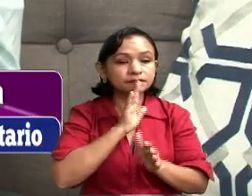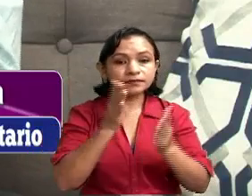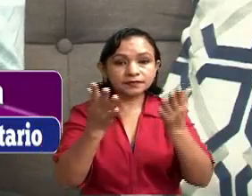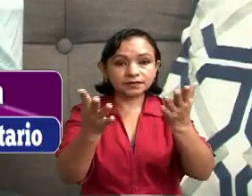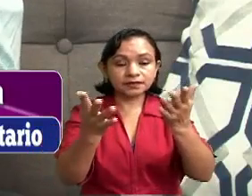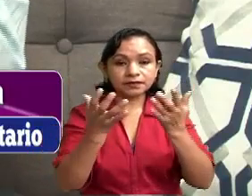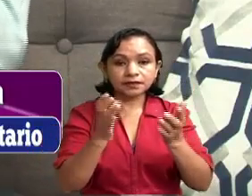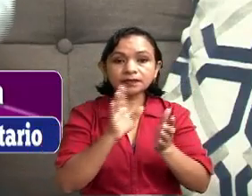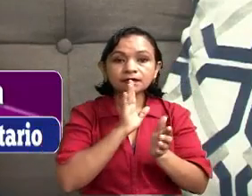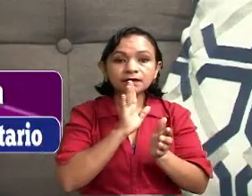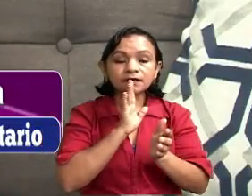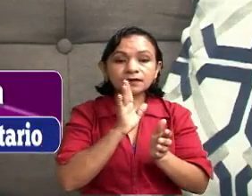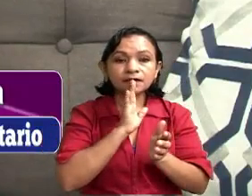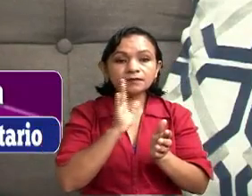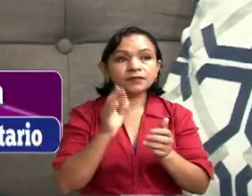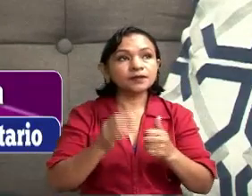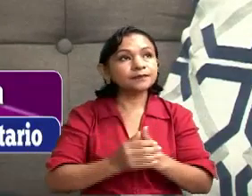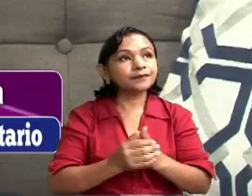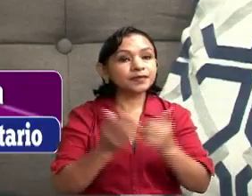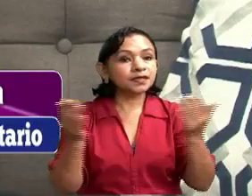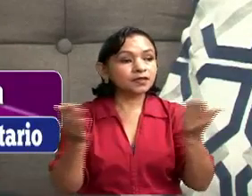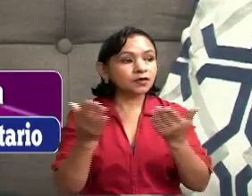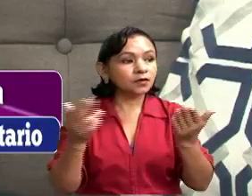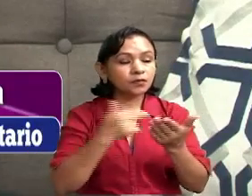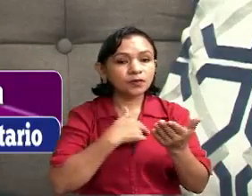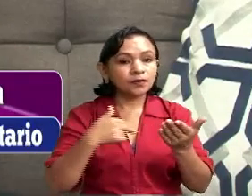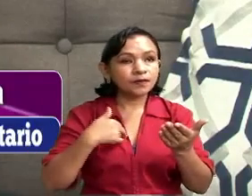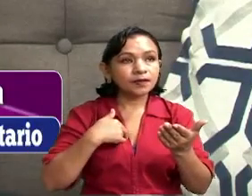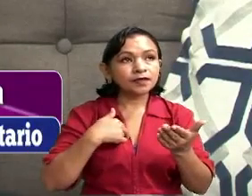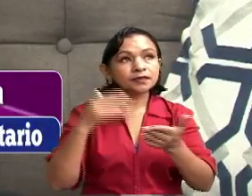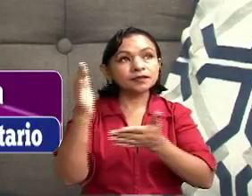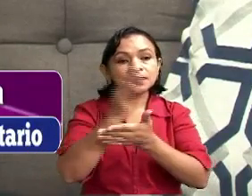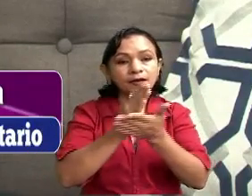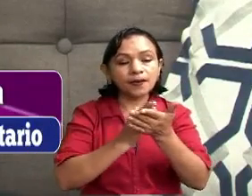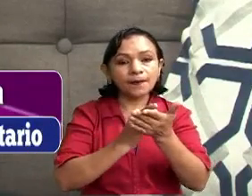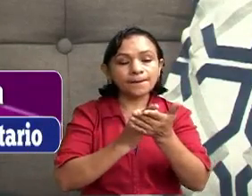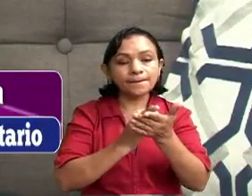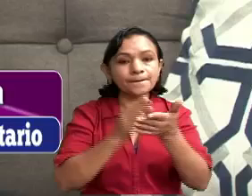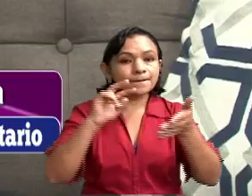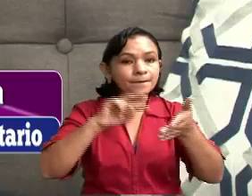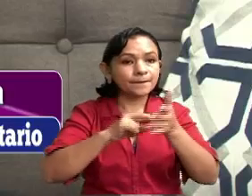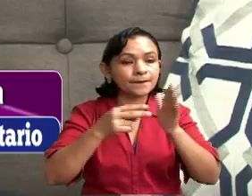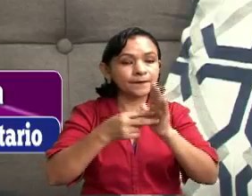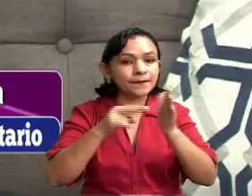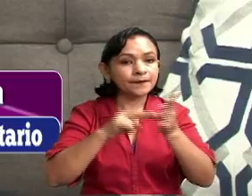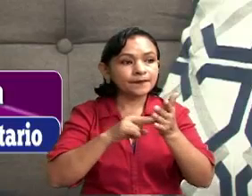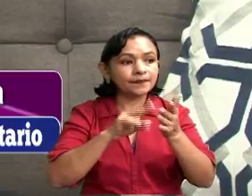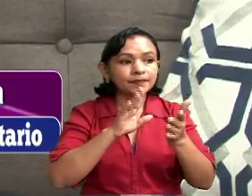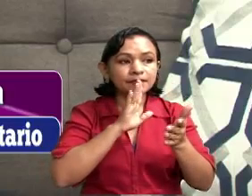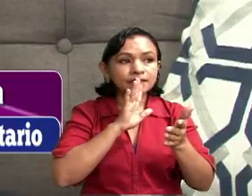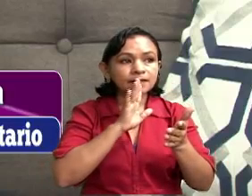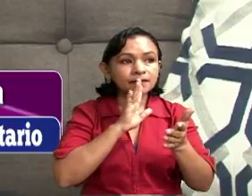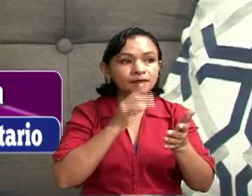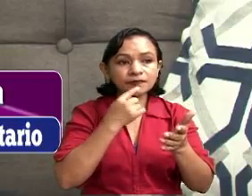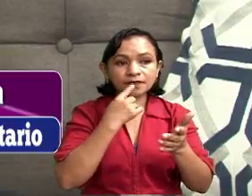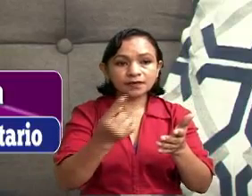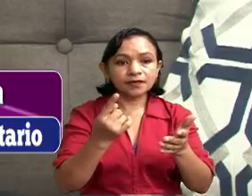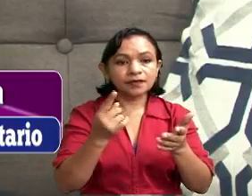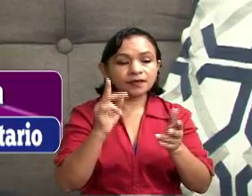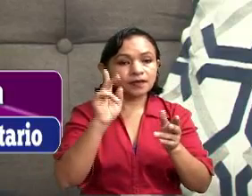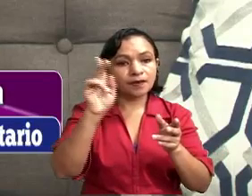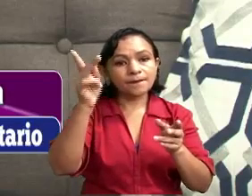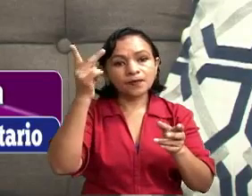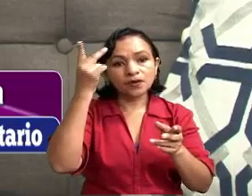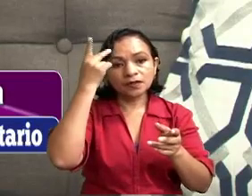que habláramos de lo que resta del año y cómo van a irse dando algunas políticas. En ese sentido, destacaría y quisiera dejarlo ahí a la